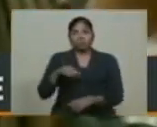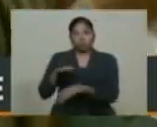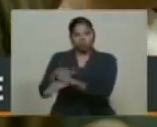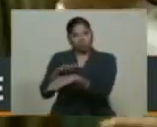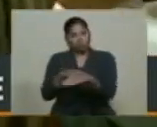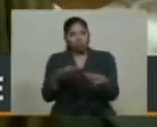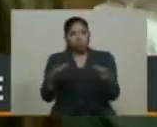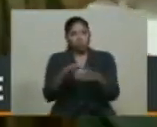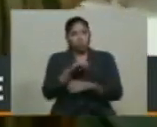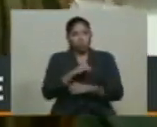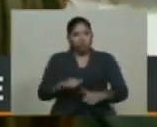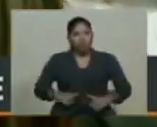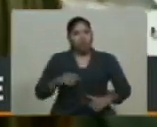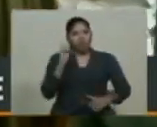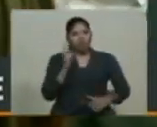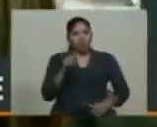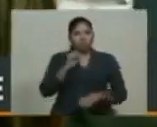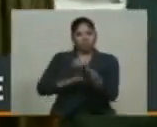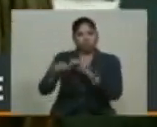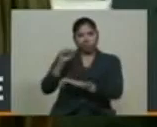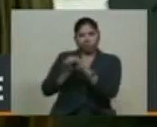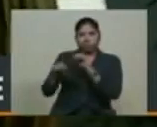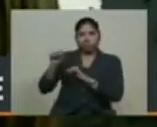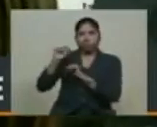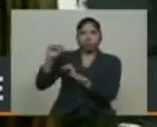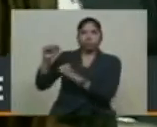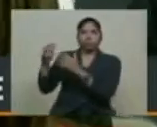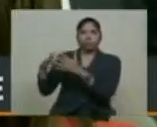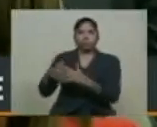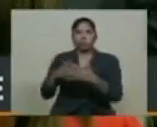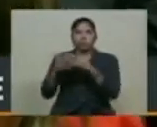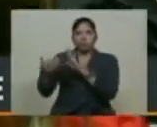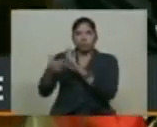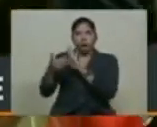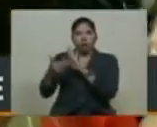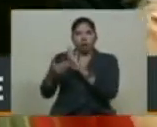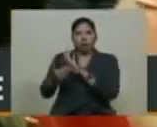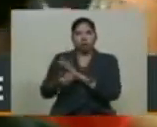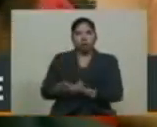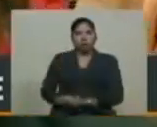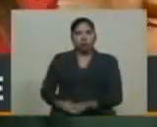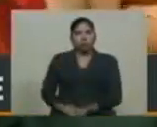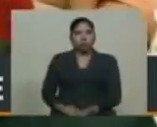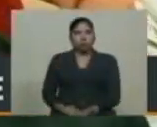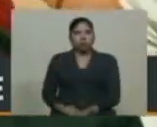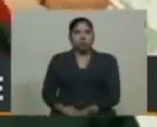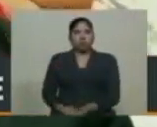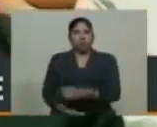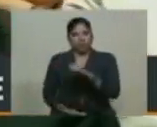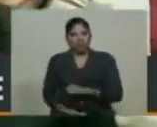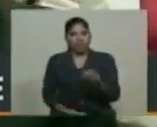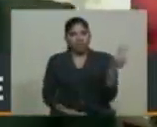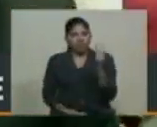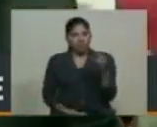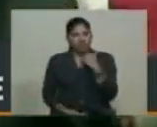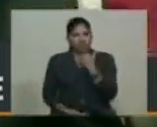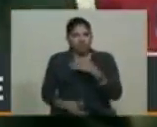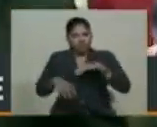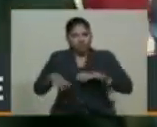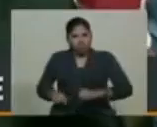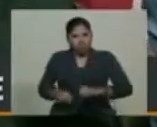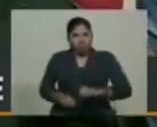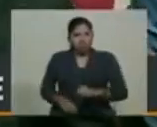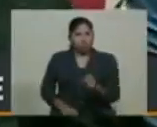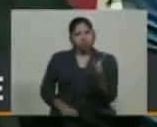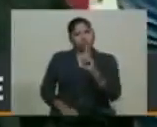Bolivariana defender la patria del imperio estadounidense, proclamó: a Venezuela no la gobierna nadie, solo